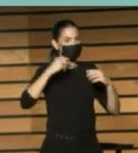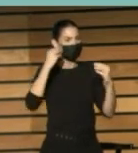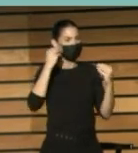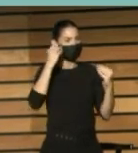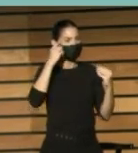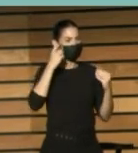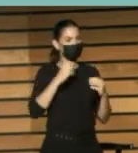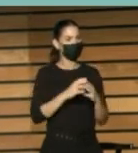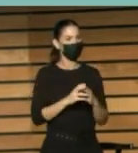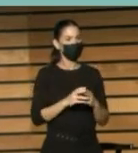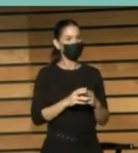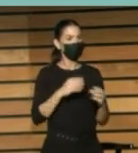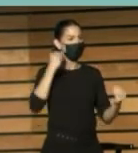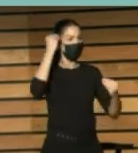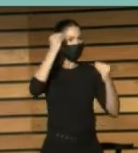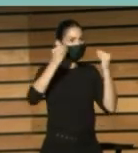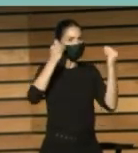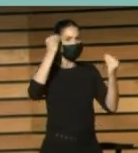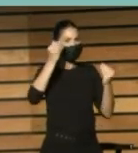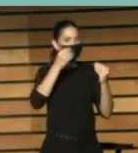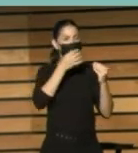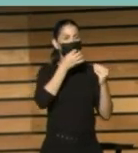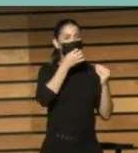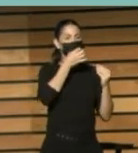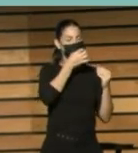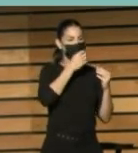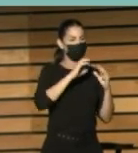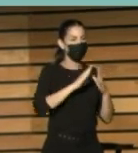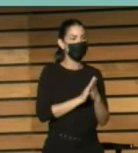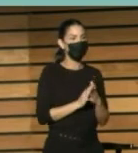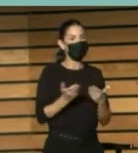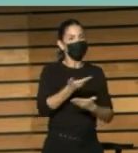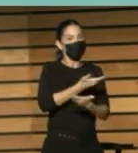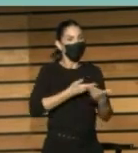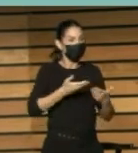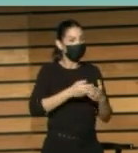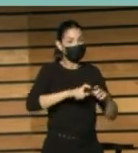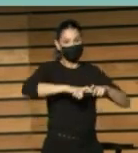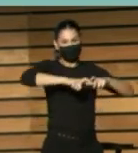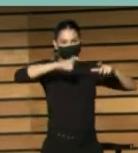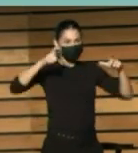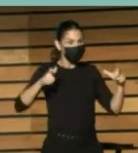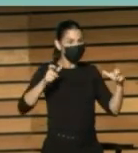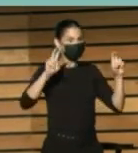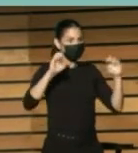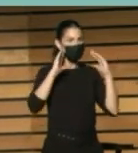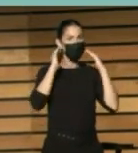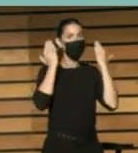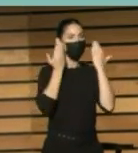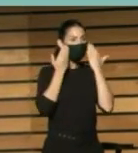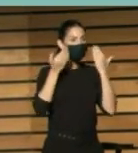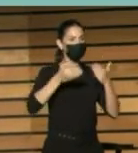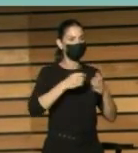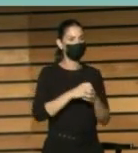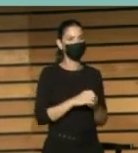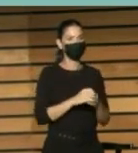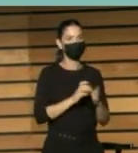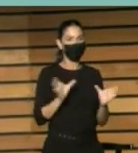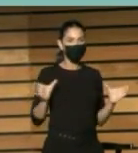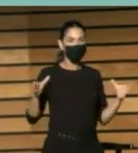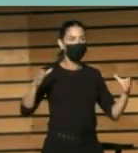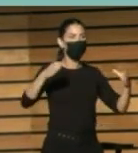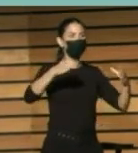de pensamiento que supone este congreso, pues no lo habíamos tenido, y creo que este reencuentro, este